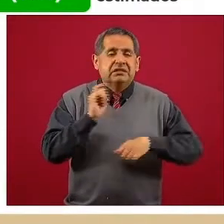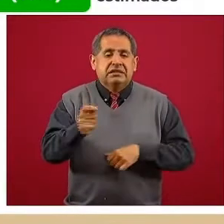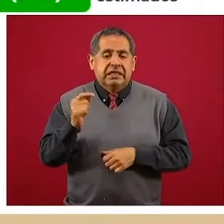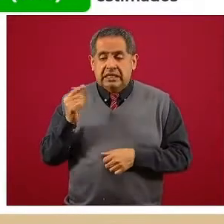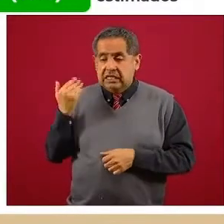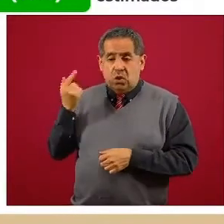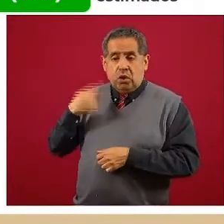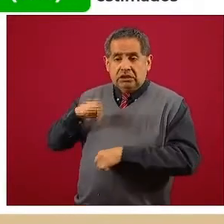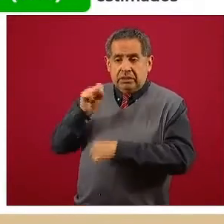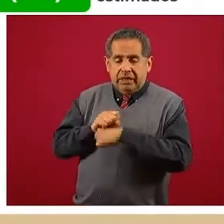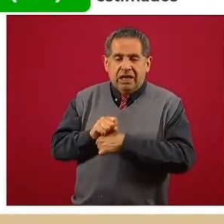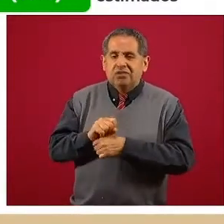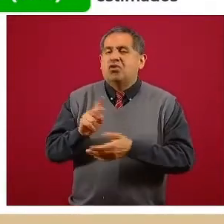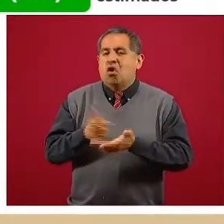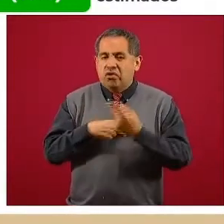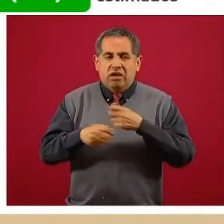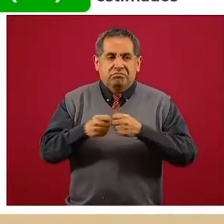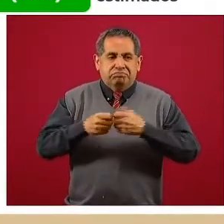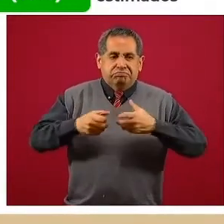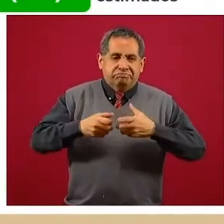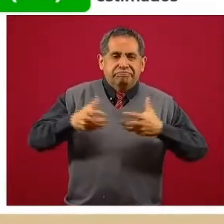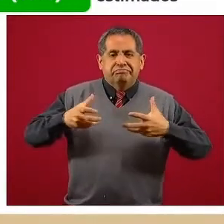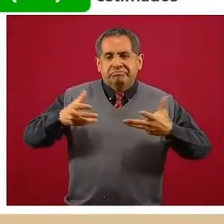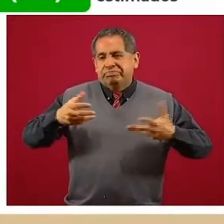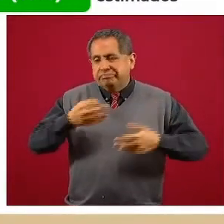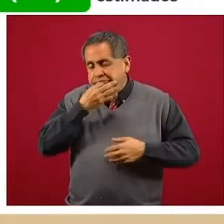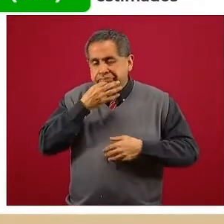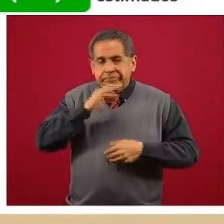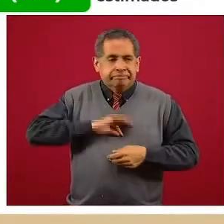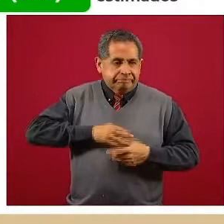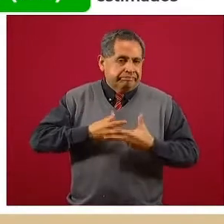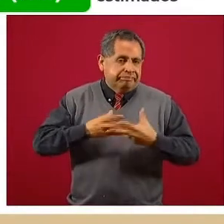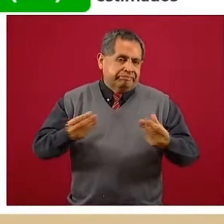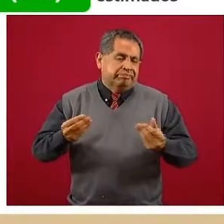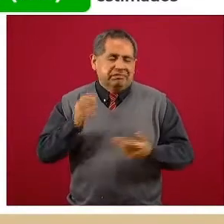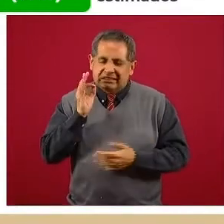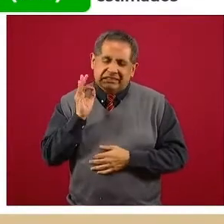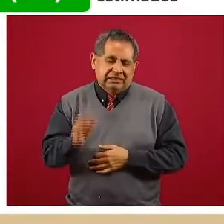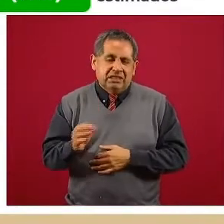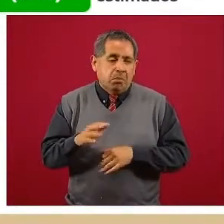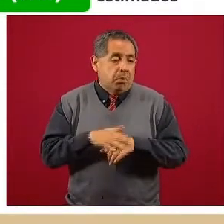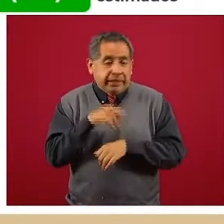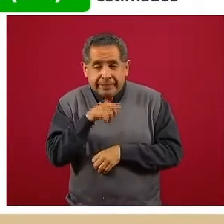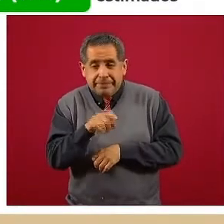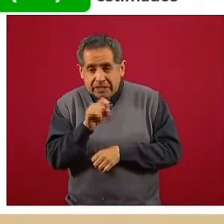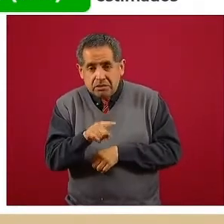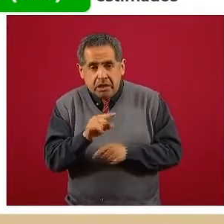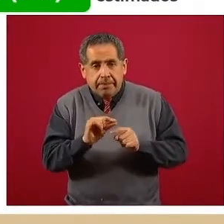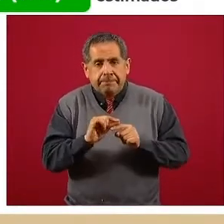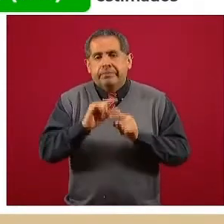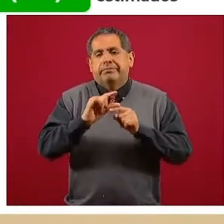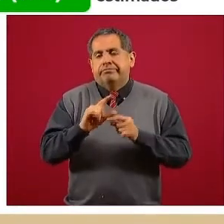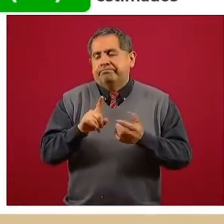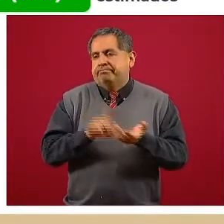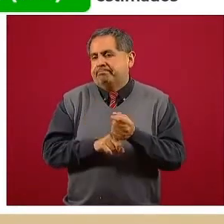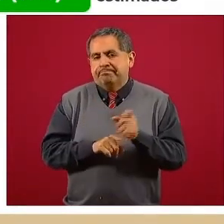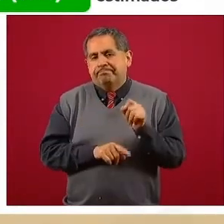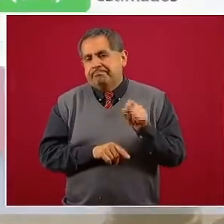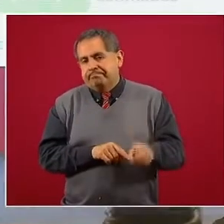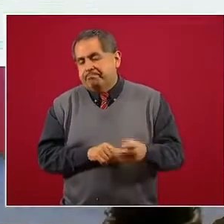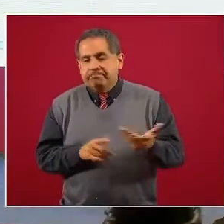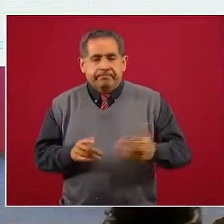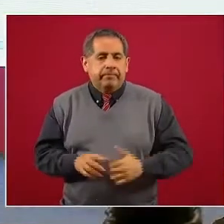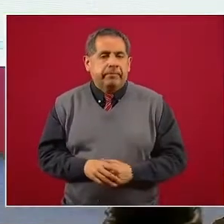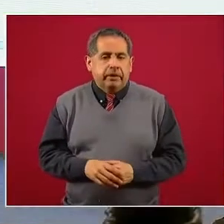semanas podría haber todavía actividad importante y esto precisamente estaría reflejado por ese incremento que vemos en el porcentaje de